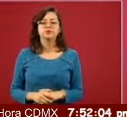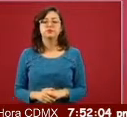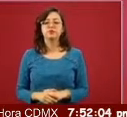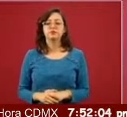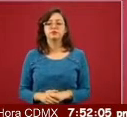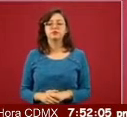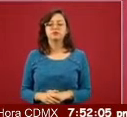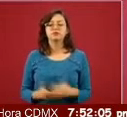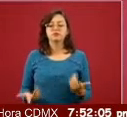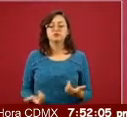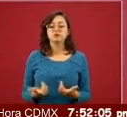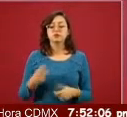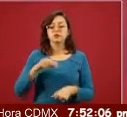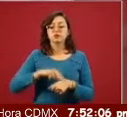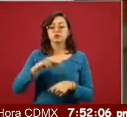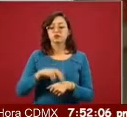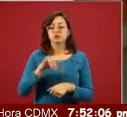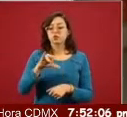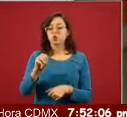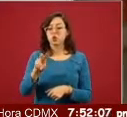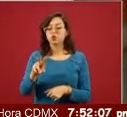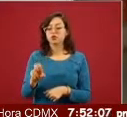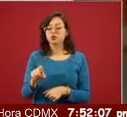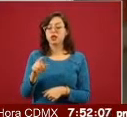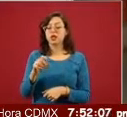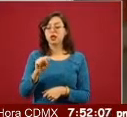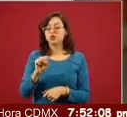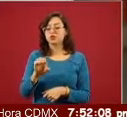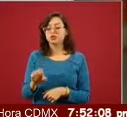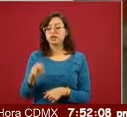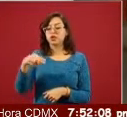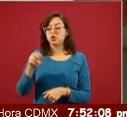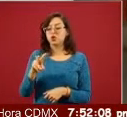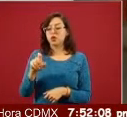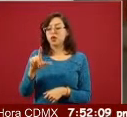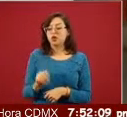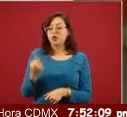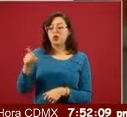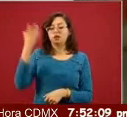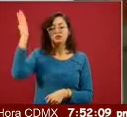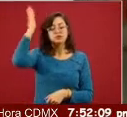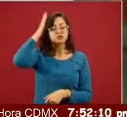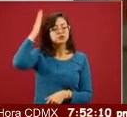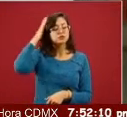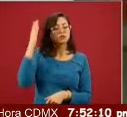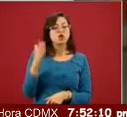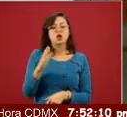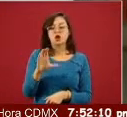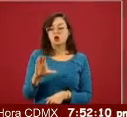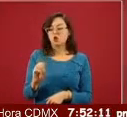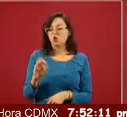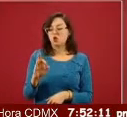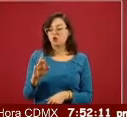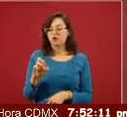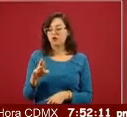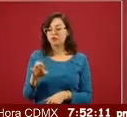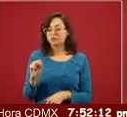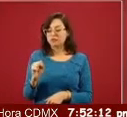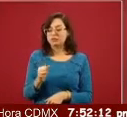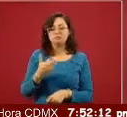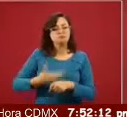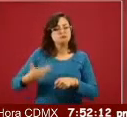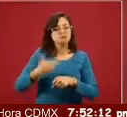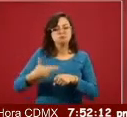doctor José Novelo Baeza, titular de COFEPRIS, ha sido muy proactivo precisamente en facilitar el proceso de